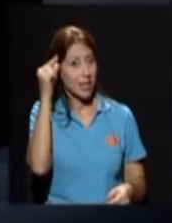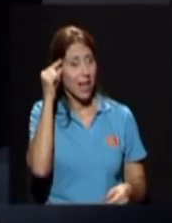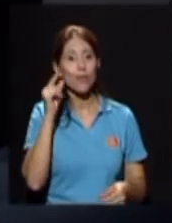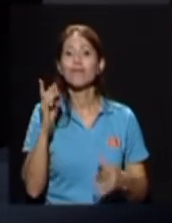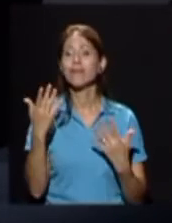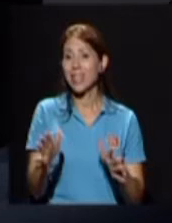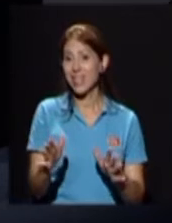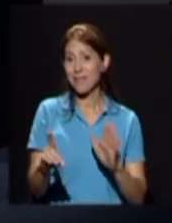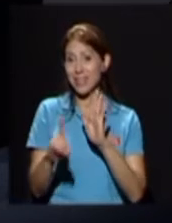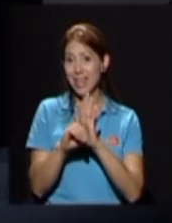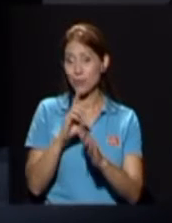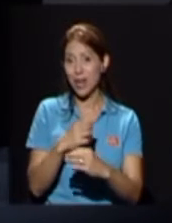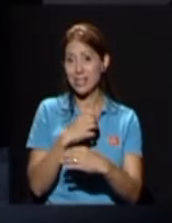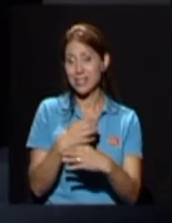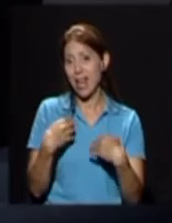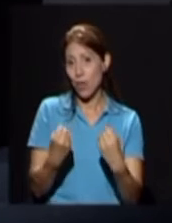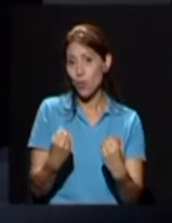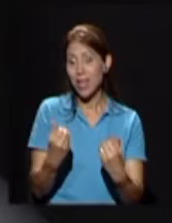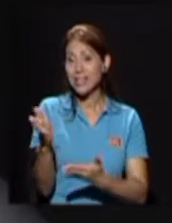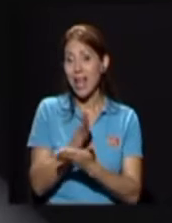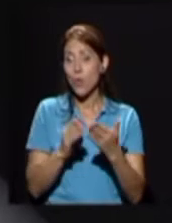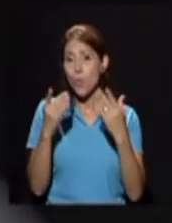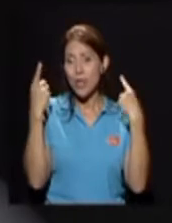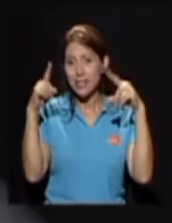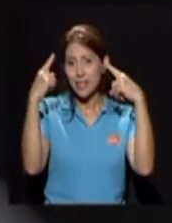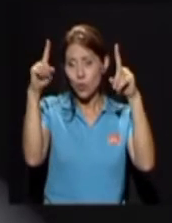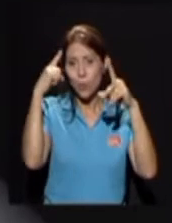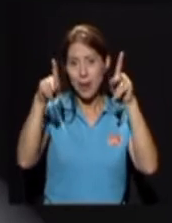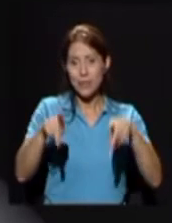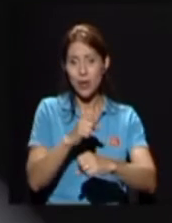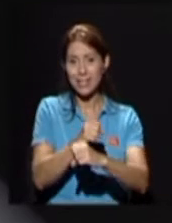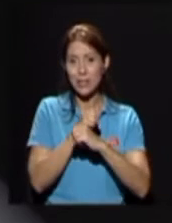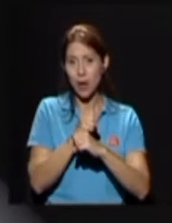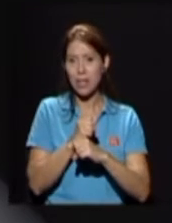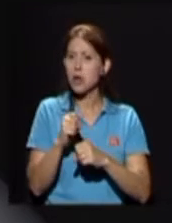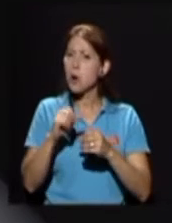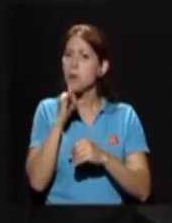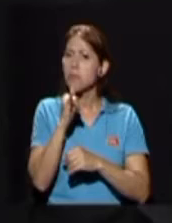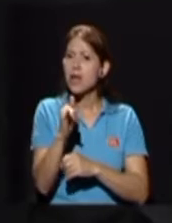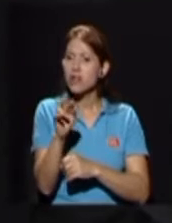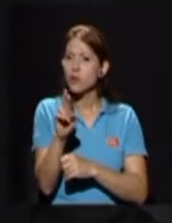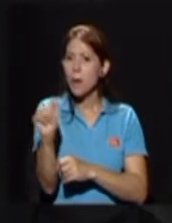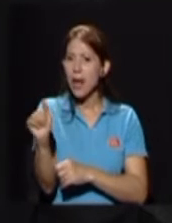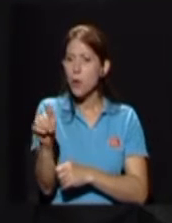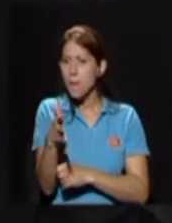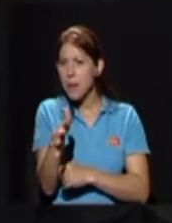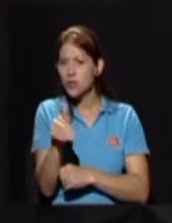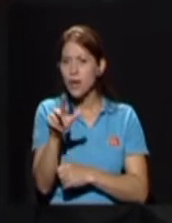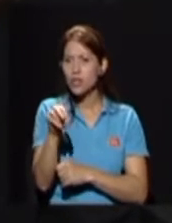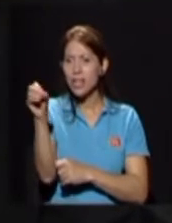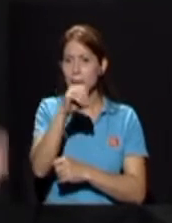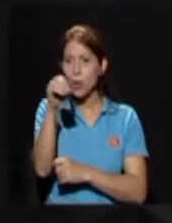muy exitoso para los asegurados. En promedio, los recursos de amparo, más o menos un 30% se declaran